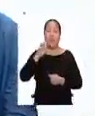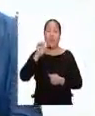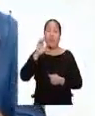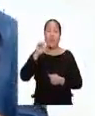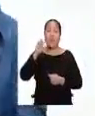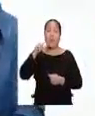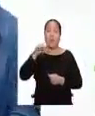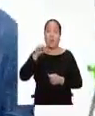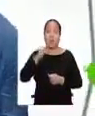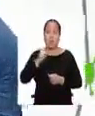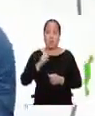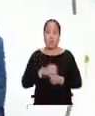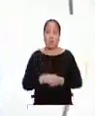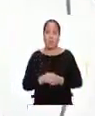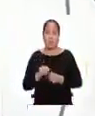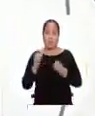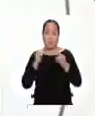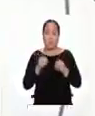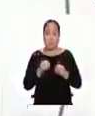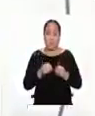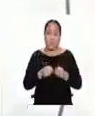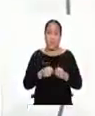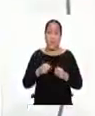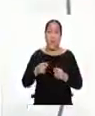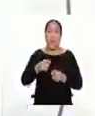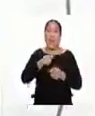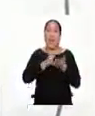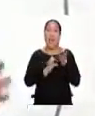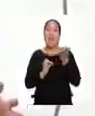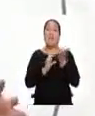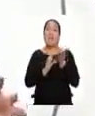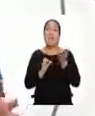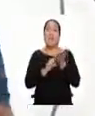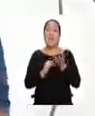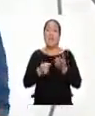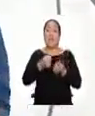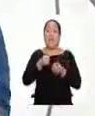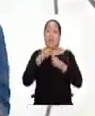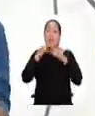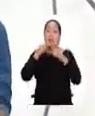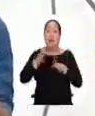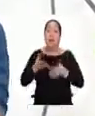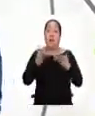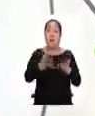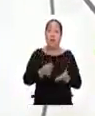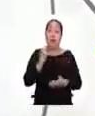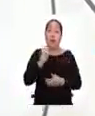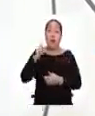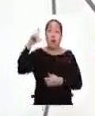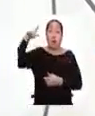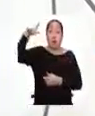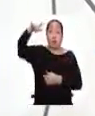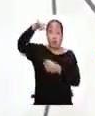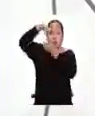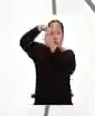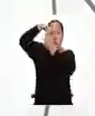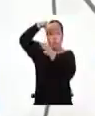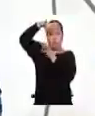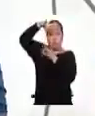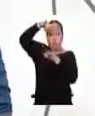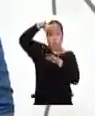desde tirar aceite al mar donde se genera el huracán hasta atacar con aviones que lancen un gel especial para que los